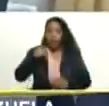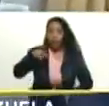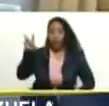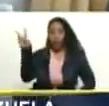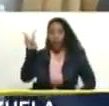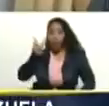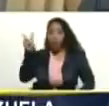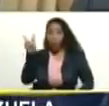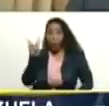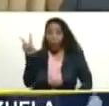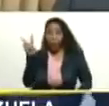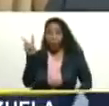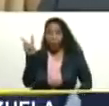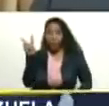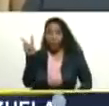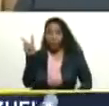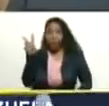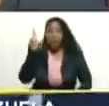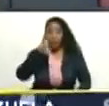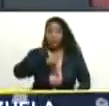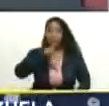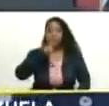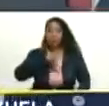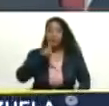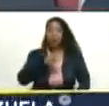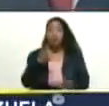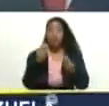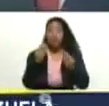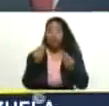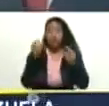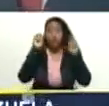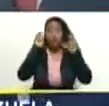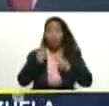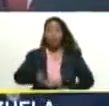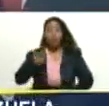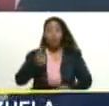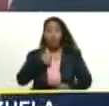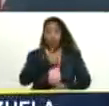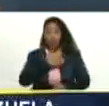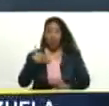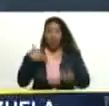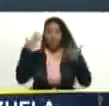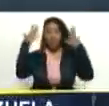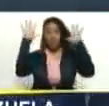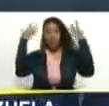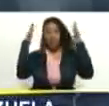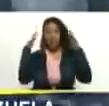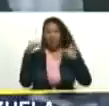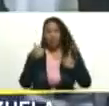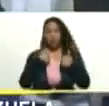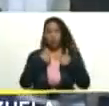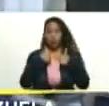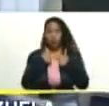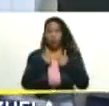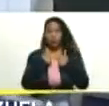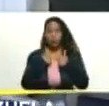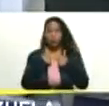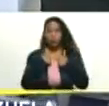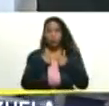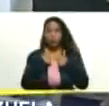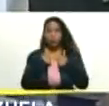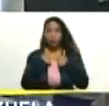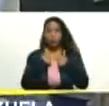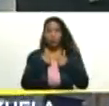también merece mucho crédito. Quiero aplaudir no solamente a mi equipo, Jonathan, Mia,